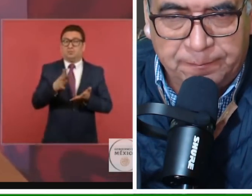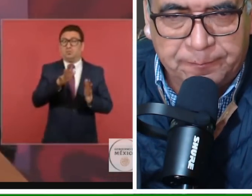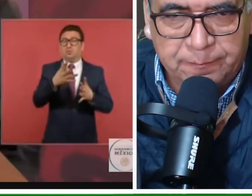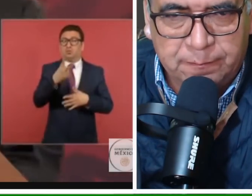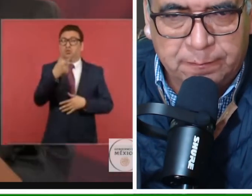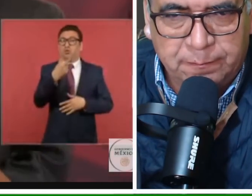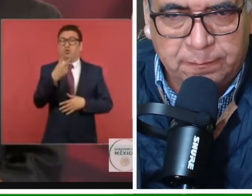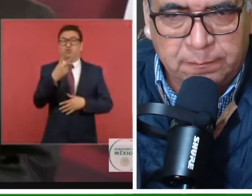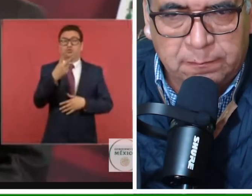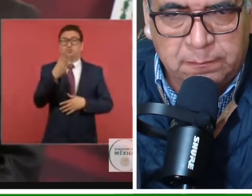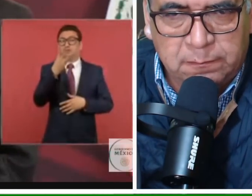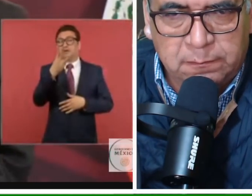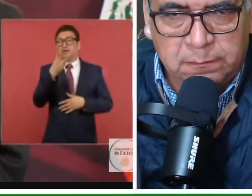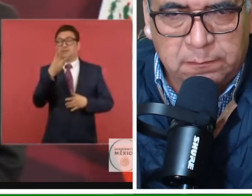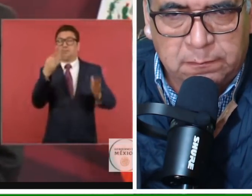2, 3 mil millones,